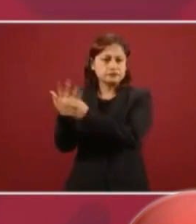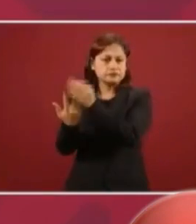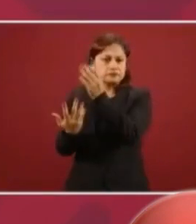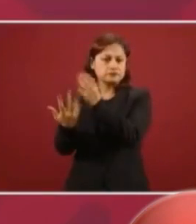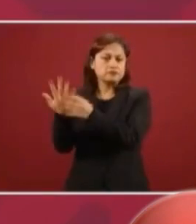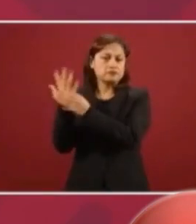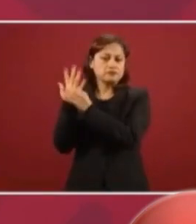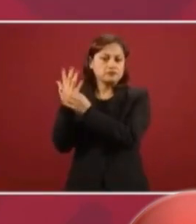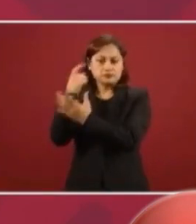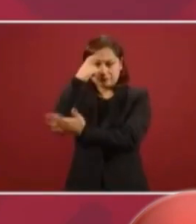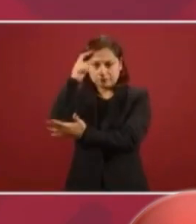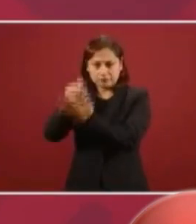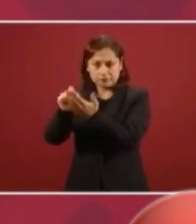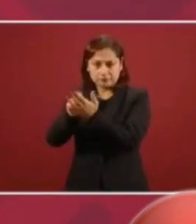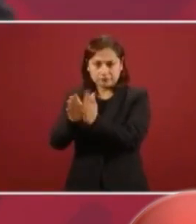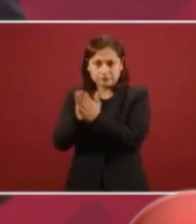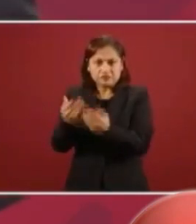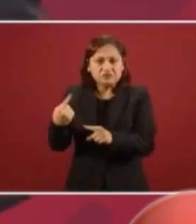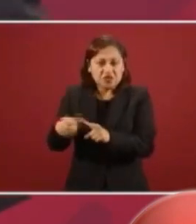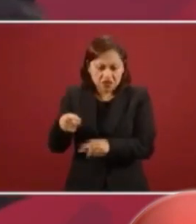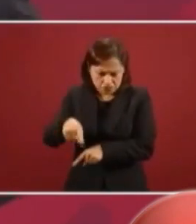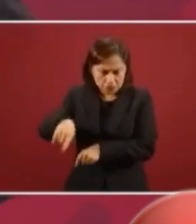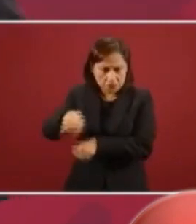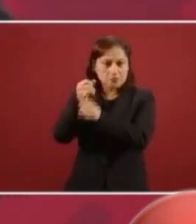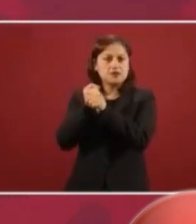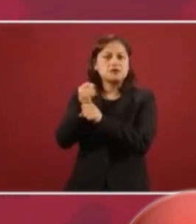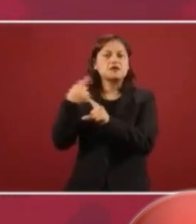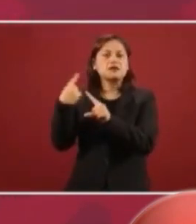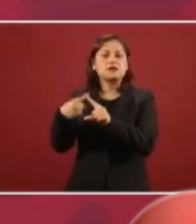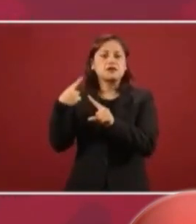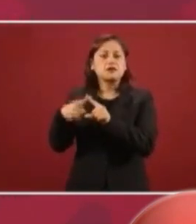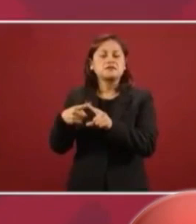y ahí se los dejo de tarea esté defendiendo